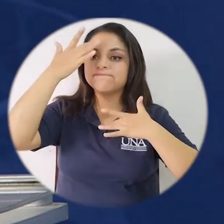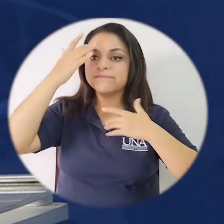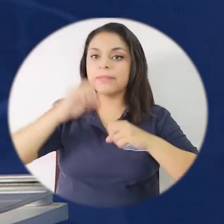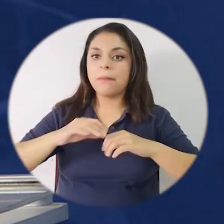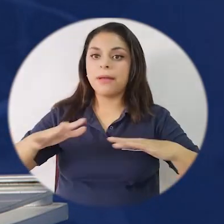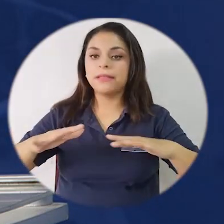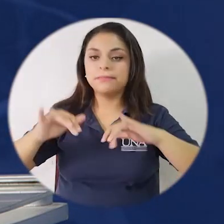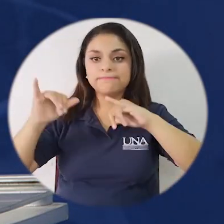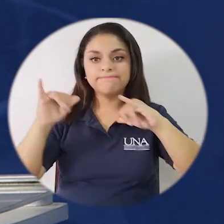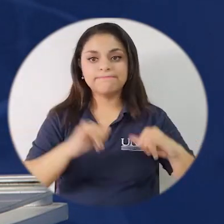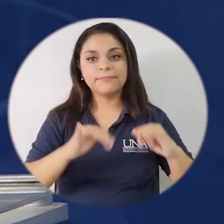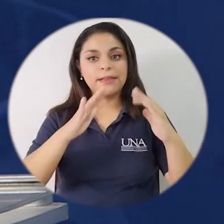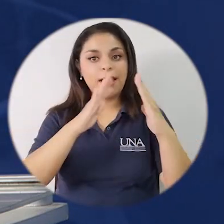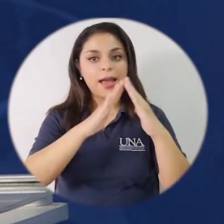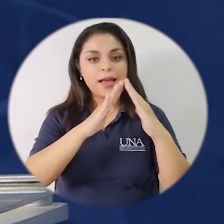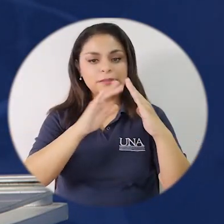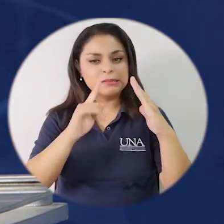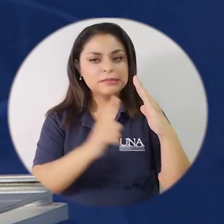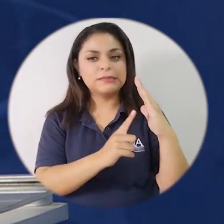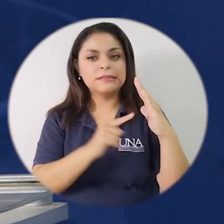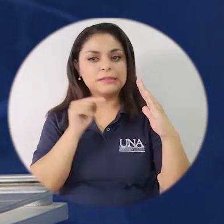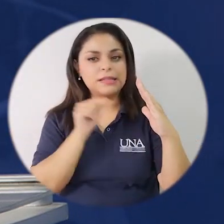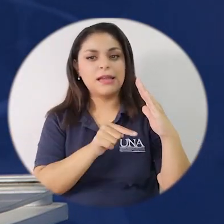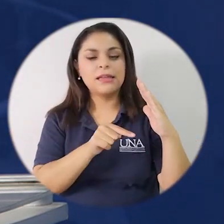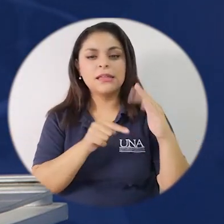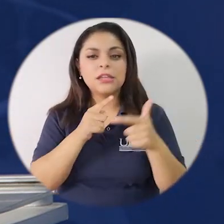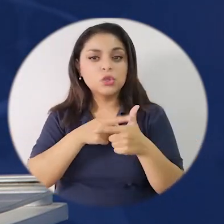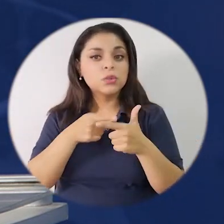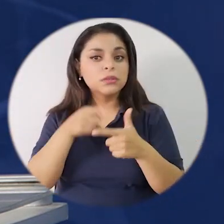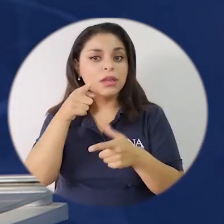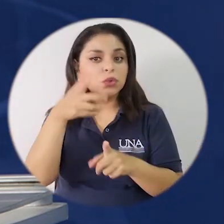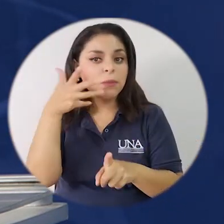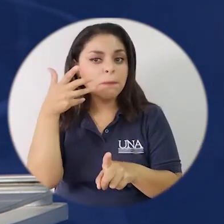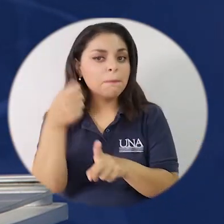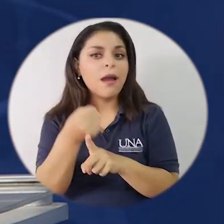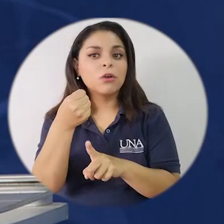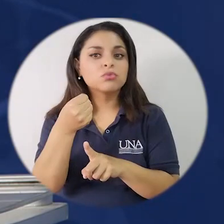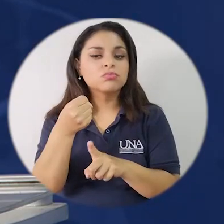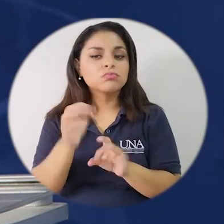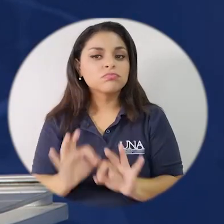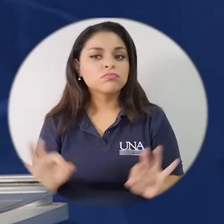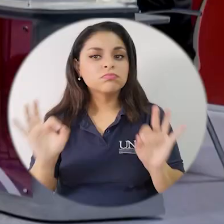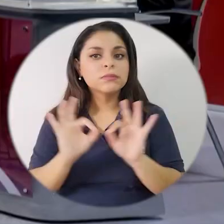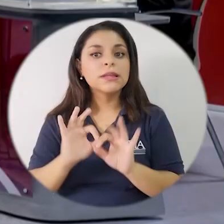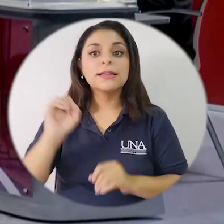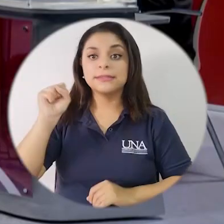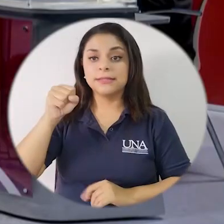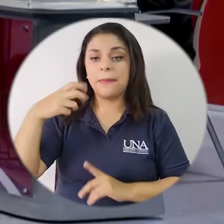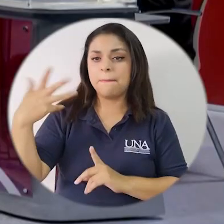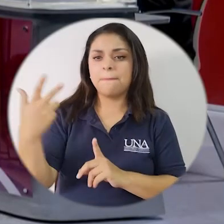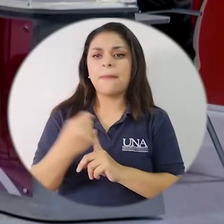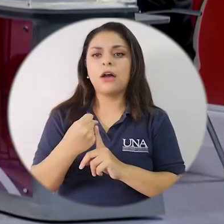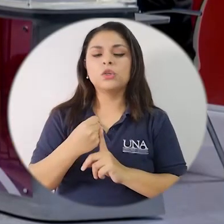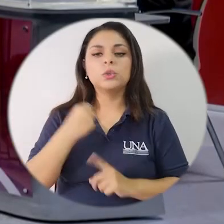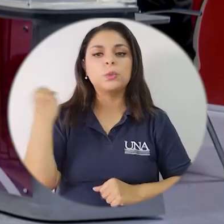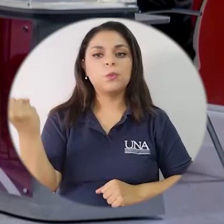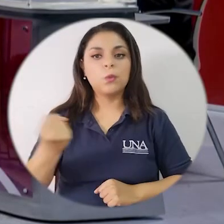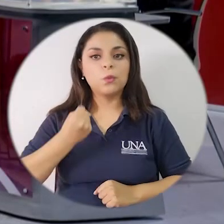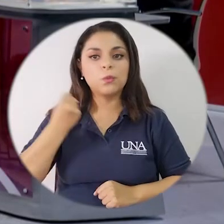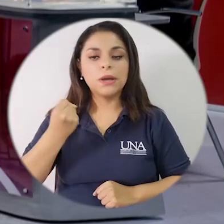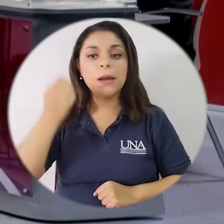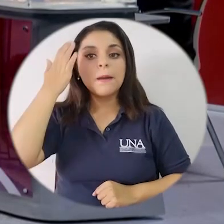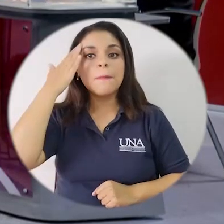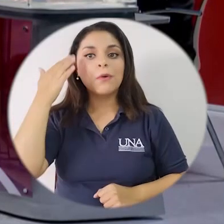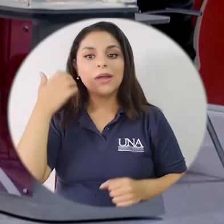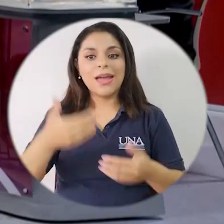estamos confinados a esos espacios, entonces eso debe estar teniendo un impacto muy importante. Es un impacto muy fuerte, porque antes